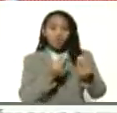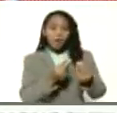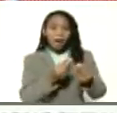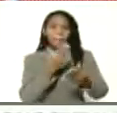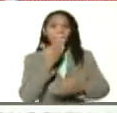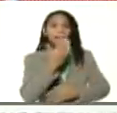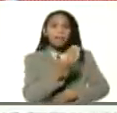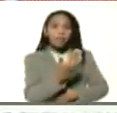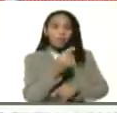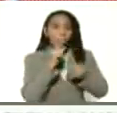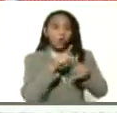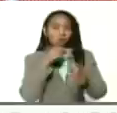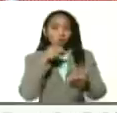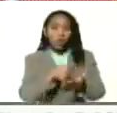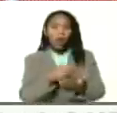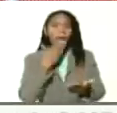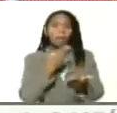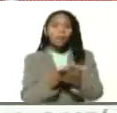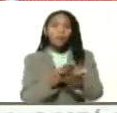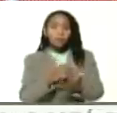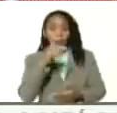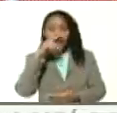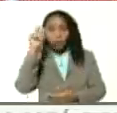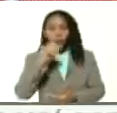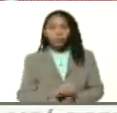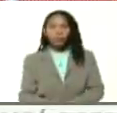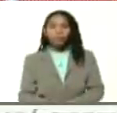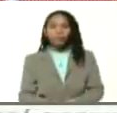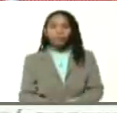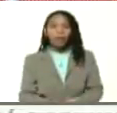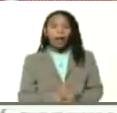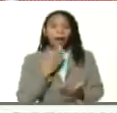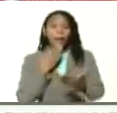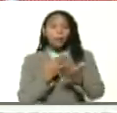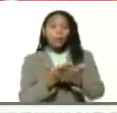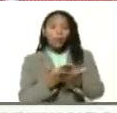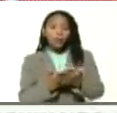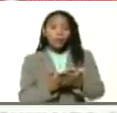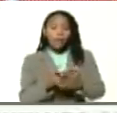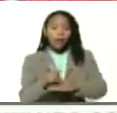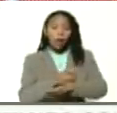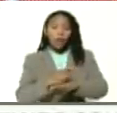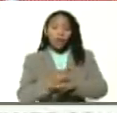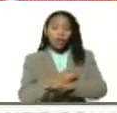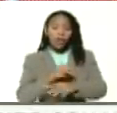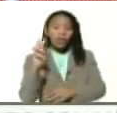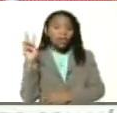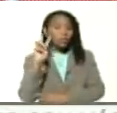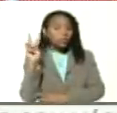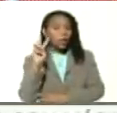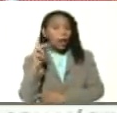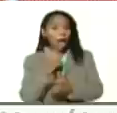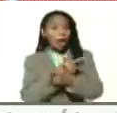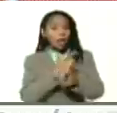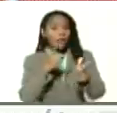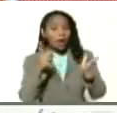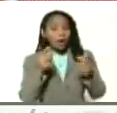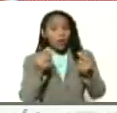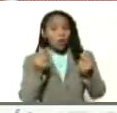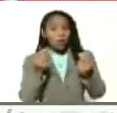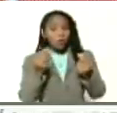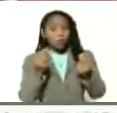consentimiento a lo que ellos llaman la propuesta Maduro. La propuesta del gobierno de Venezuela es liberar los